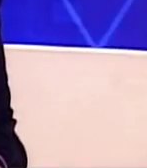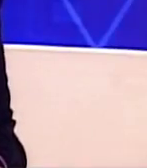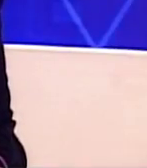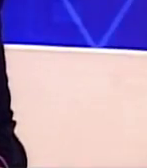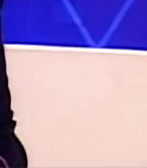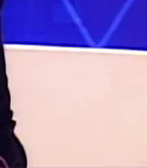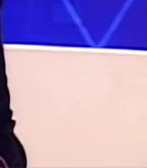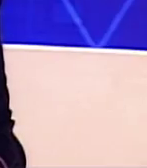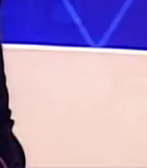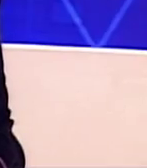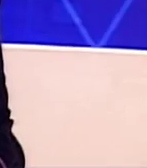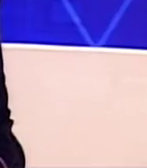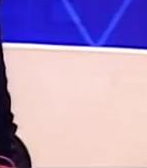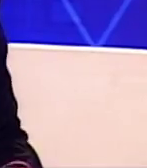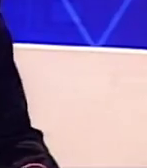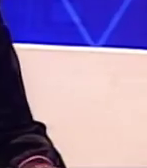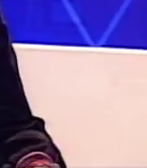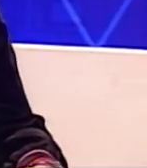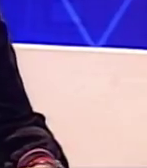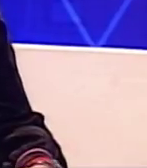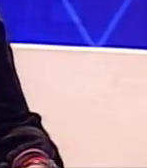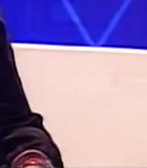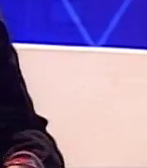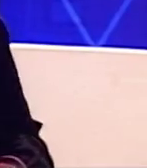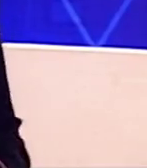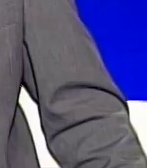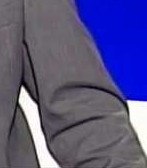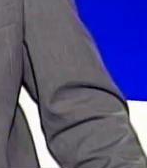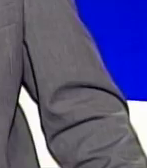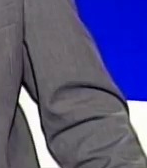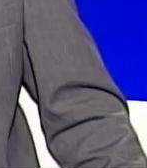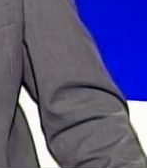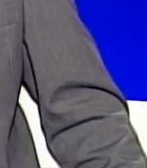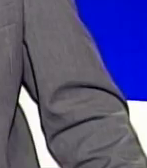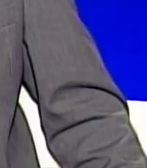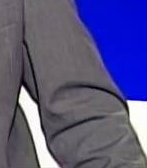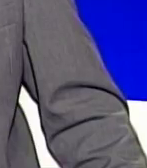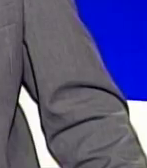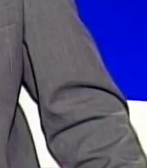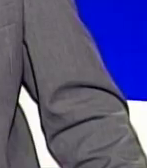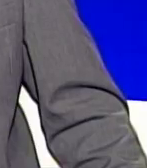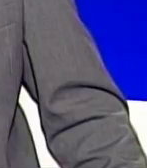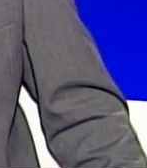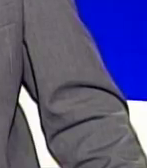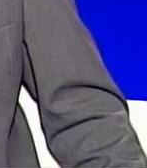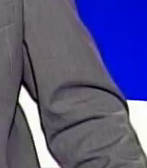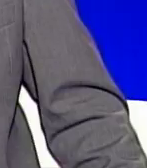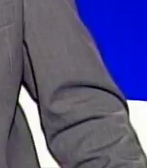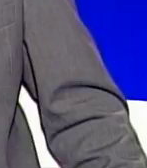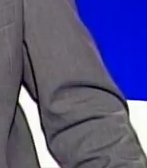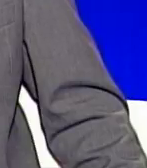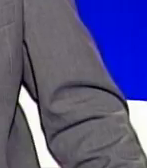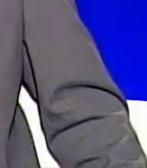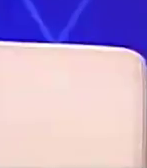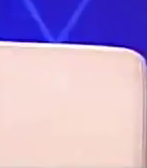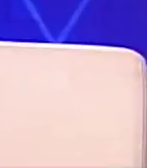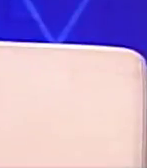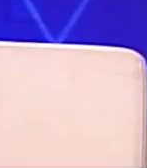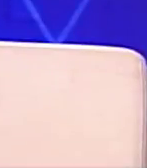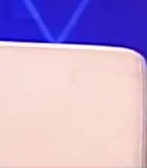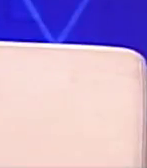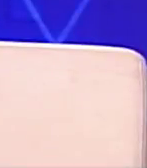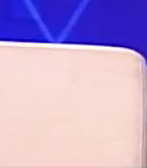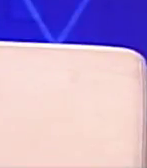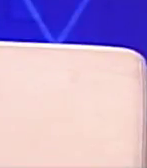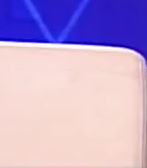por acompañarnos en Entrevista Venevisión. Ya estamos listos para iniciar nuestra conversación con el invitado del día de hoy, Henry Falcón, presidente de Avanzada Progresista.